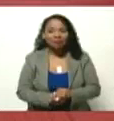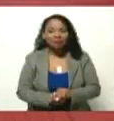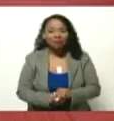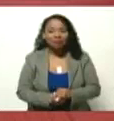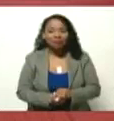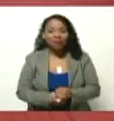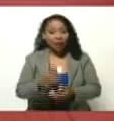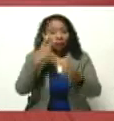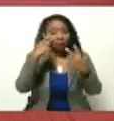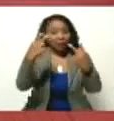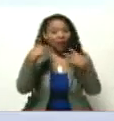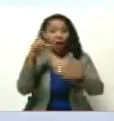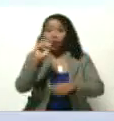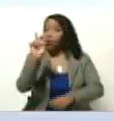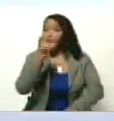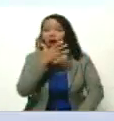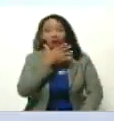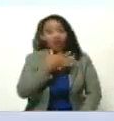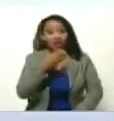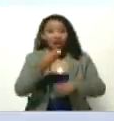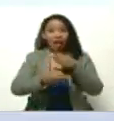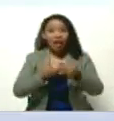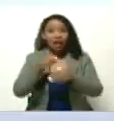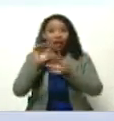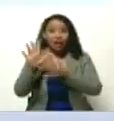No, mire, no es fácil hacer esto, y